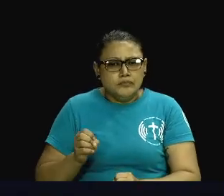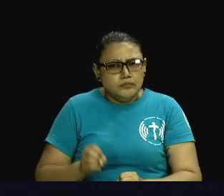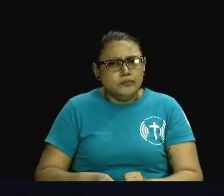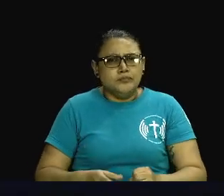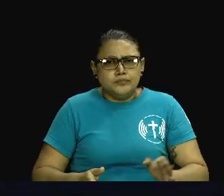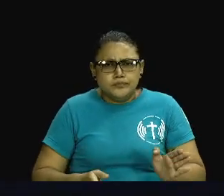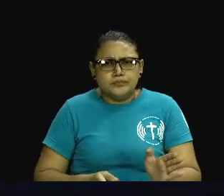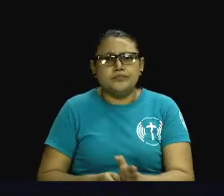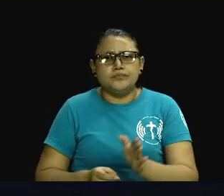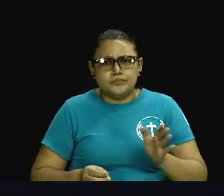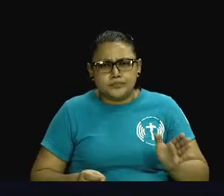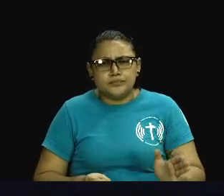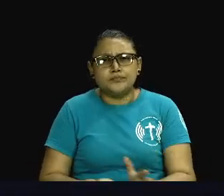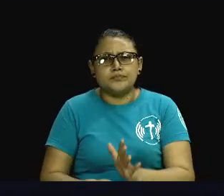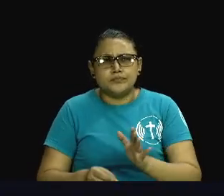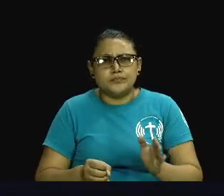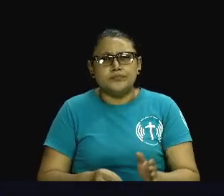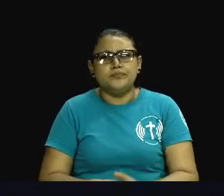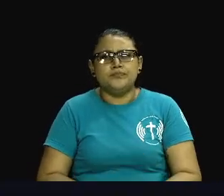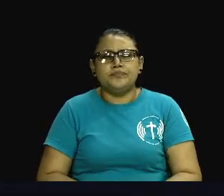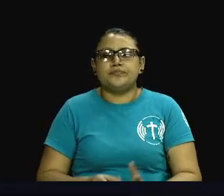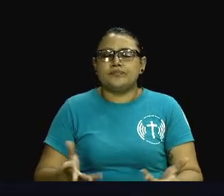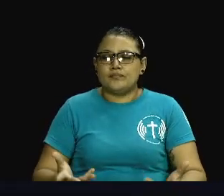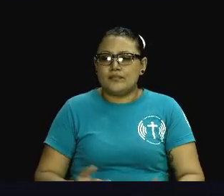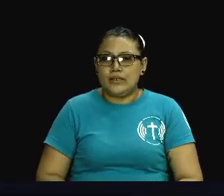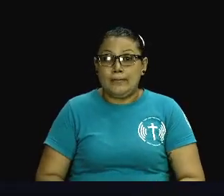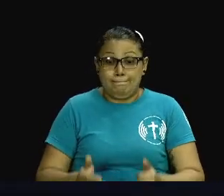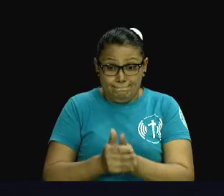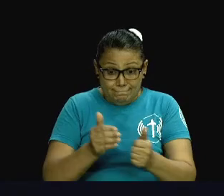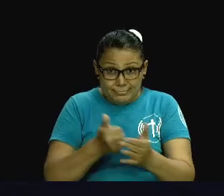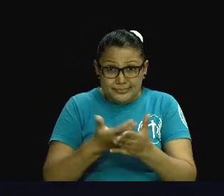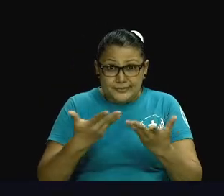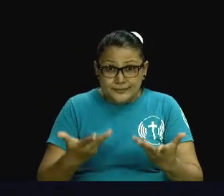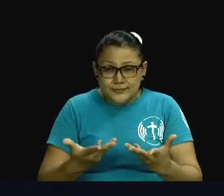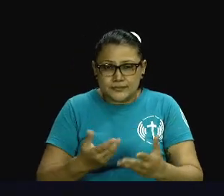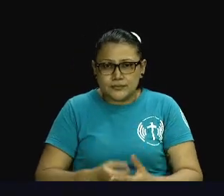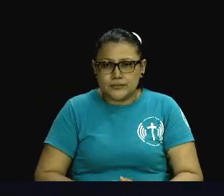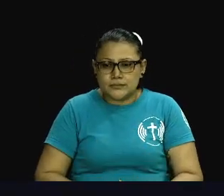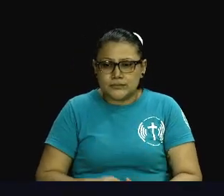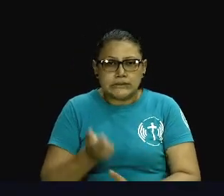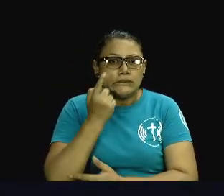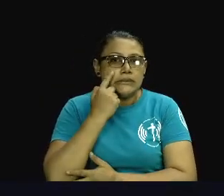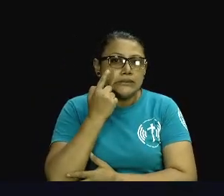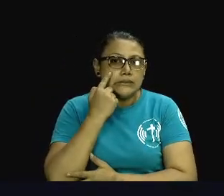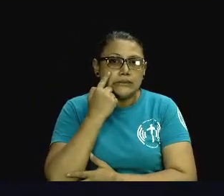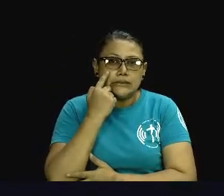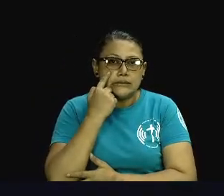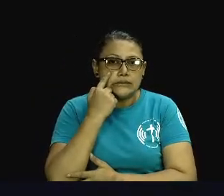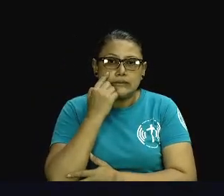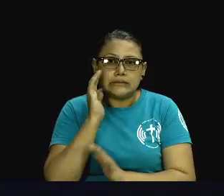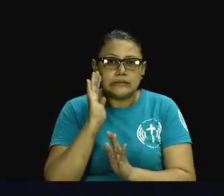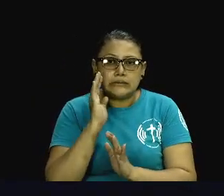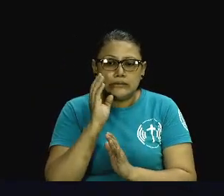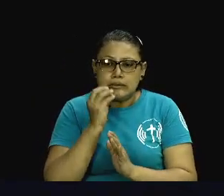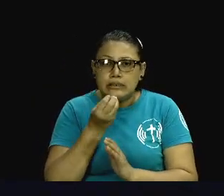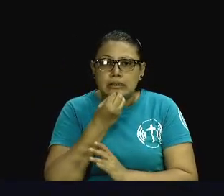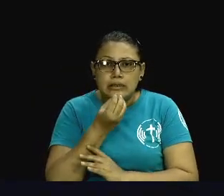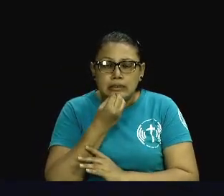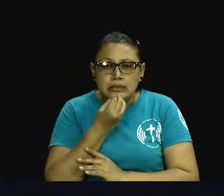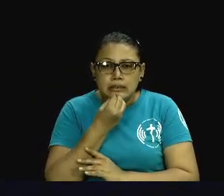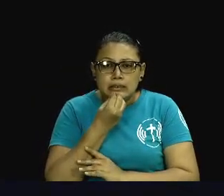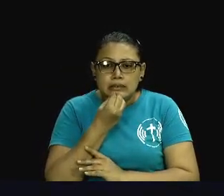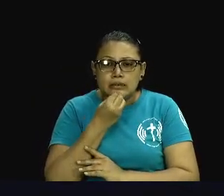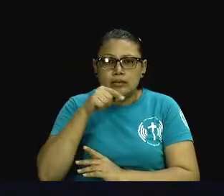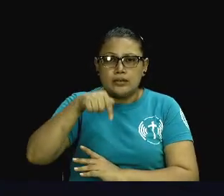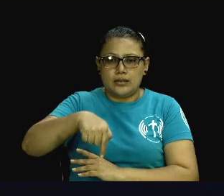pero el problema es que se mezclaron con pueblos ajenos cuidado tu hambruna de esta